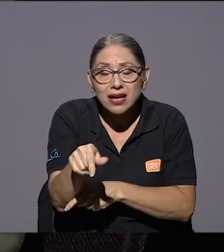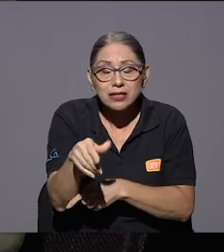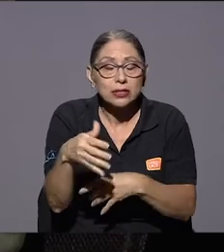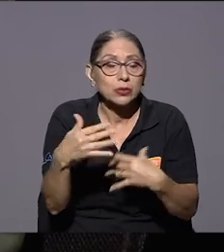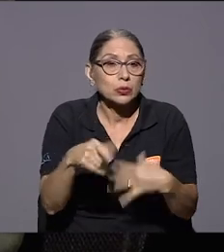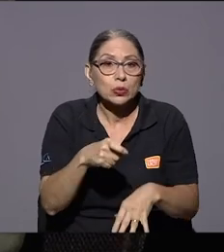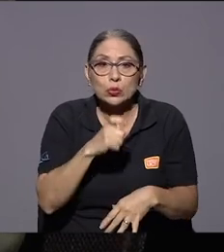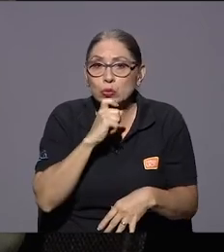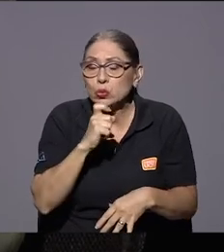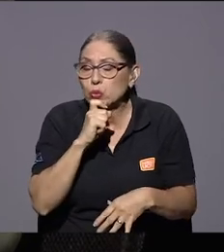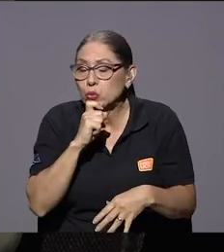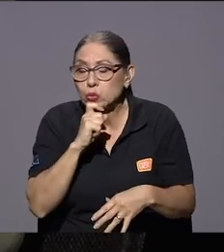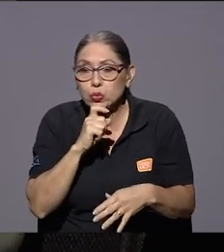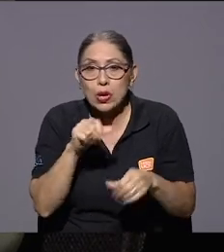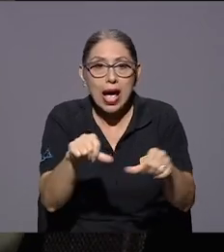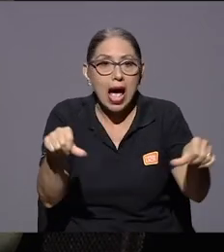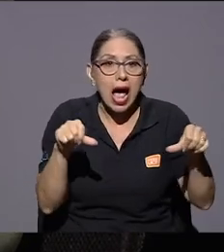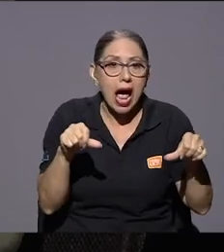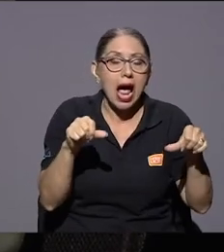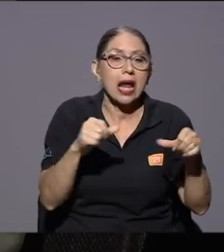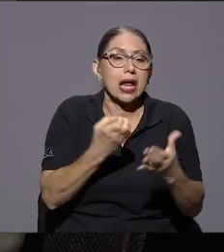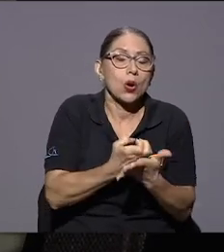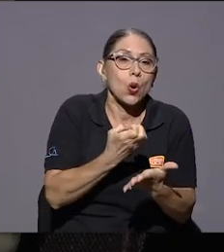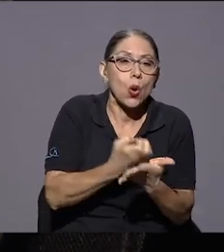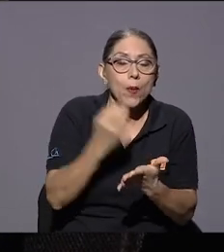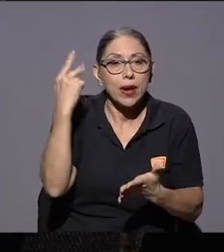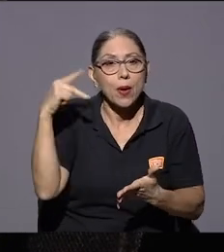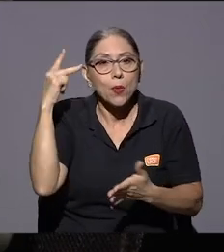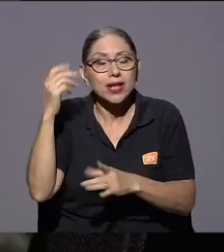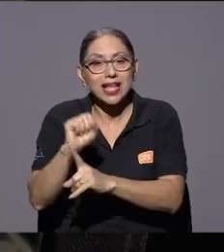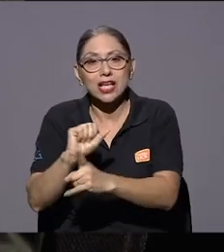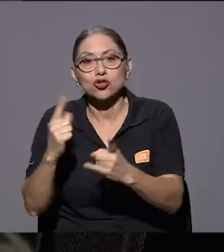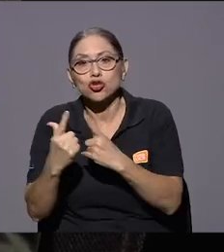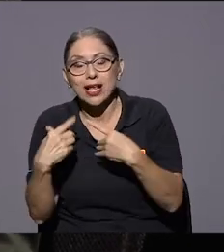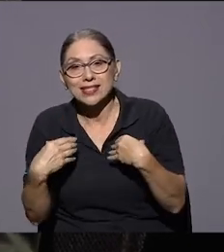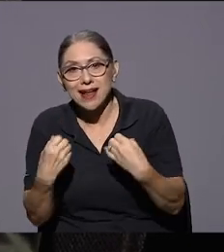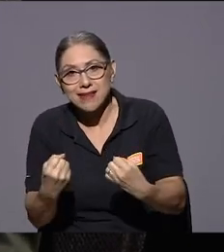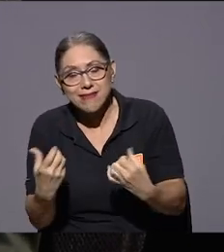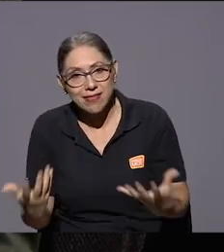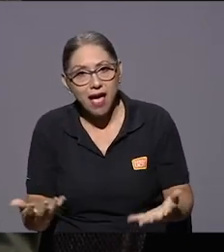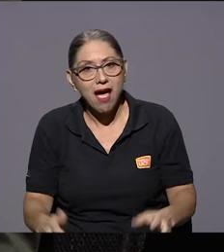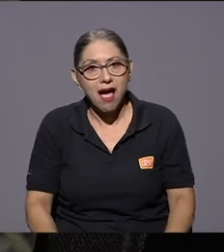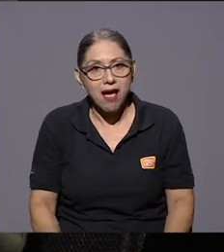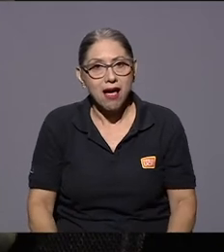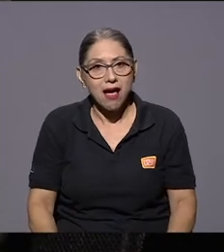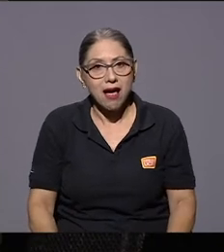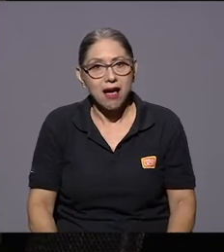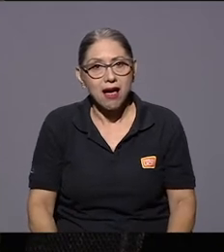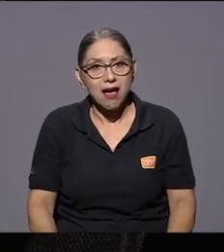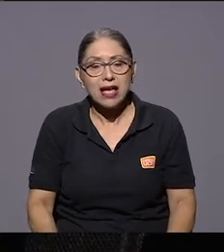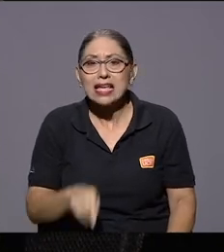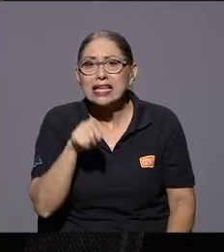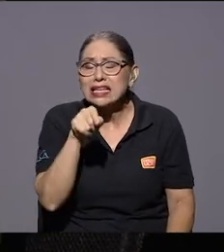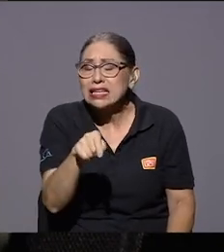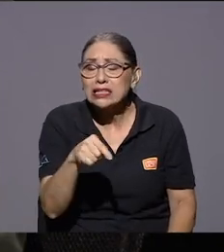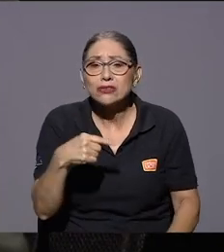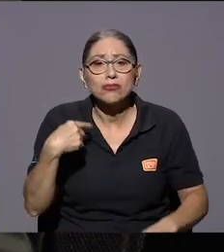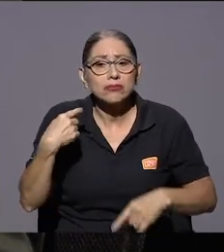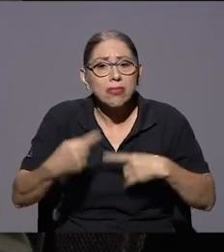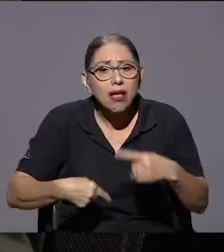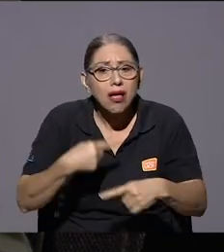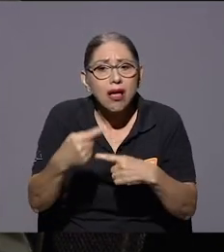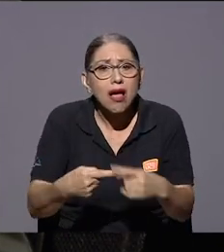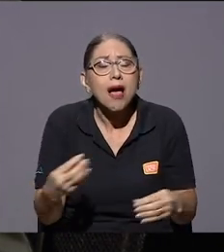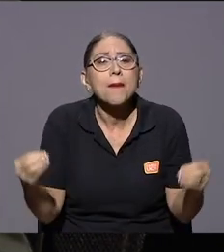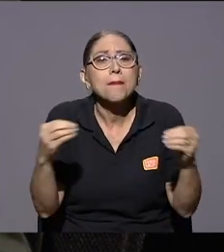desestructurante de la vida económica, política, social, hasta sanitaria, ¿sí? Y se profundizan cada vez